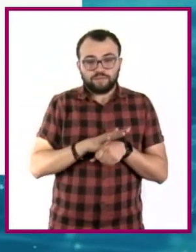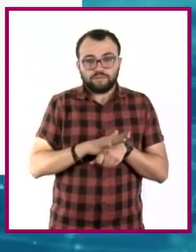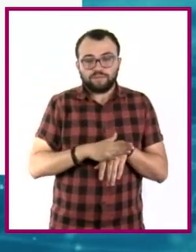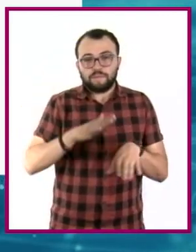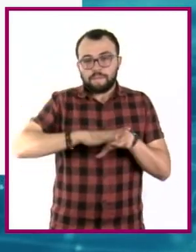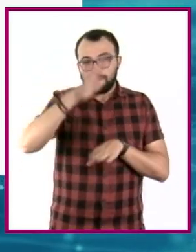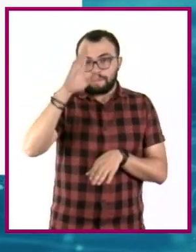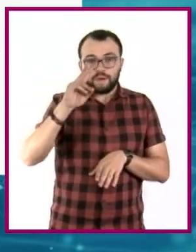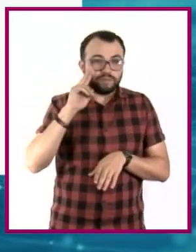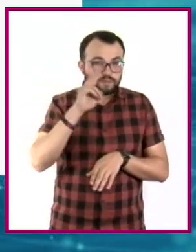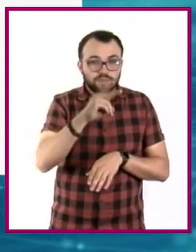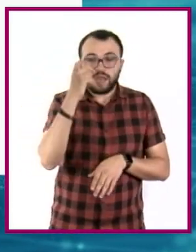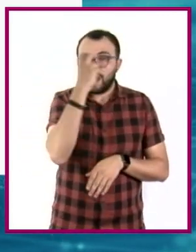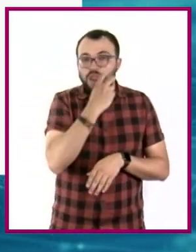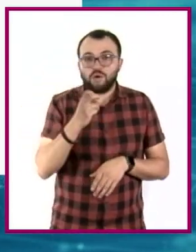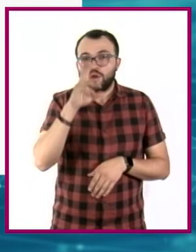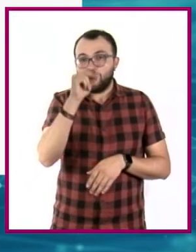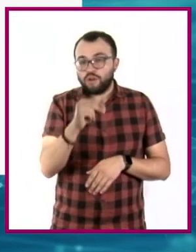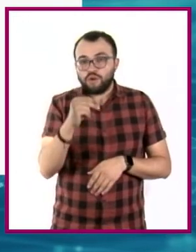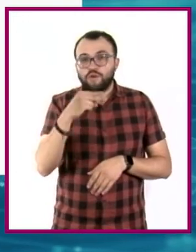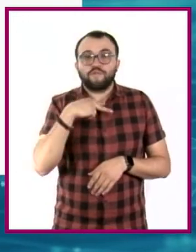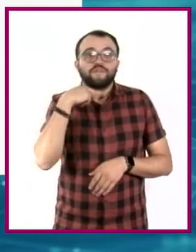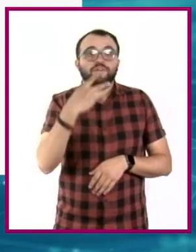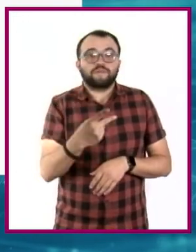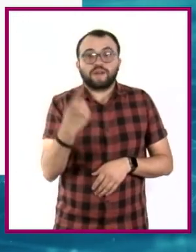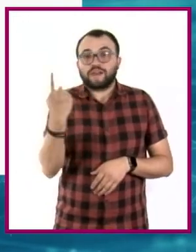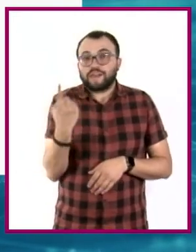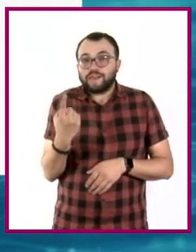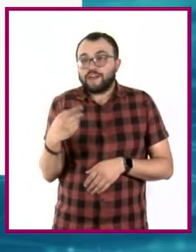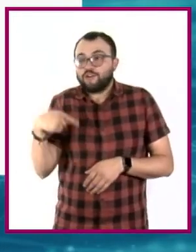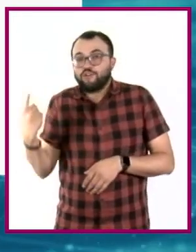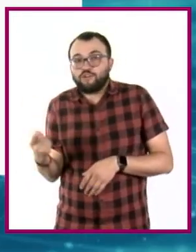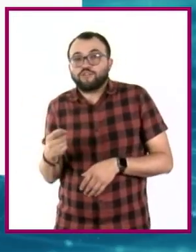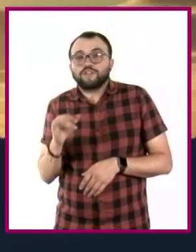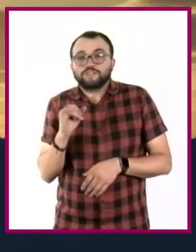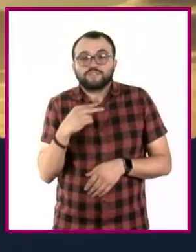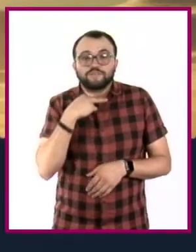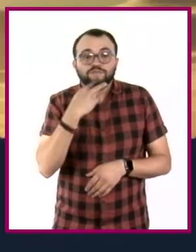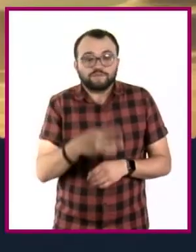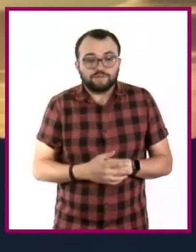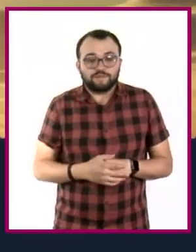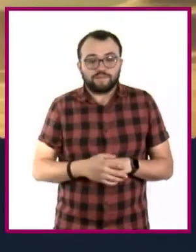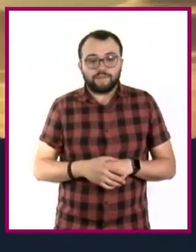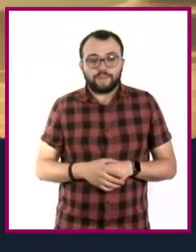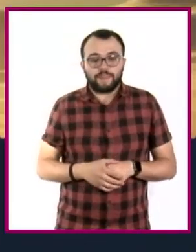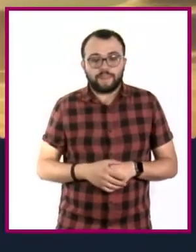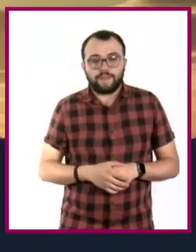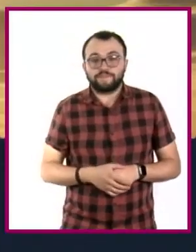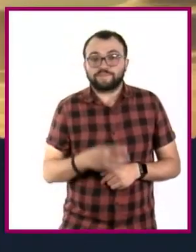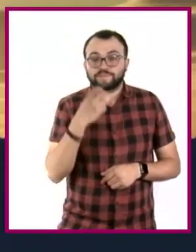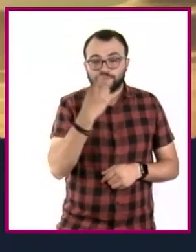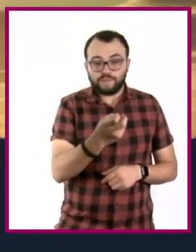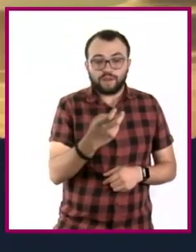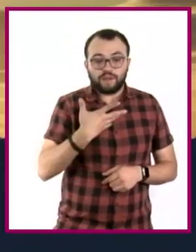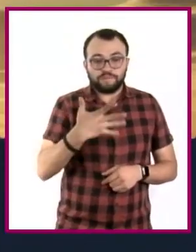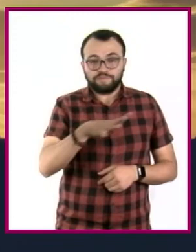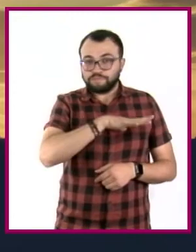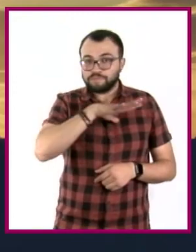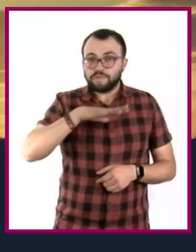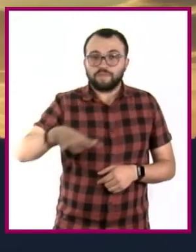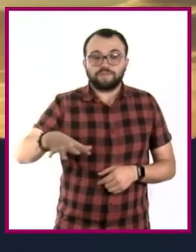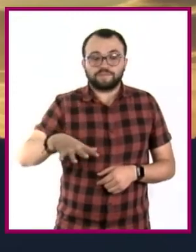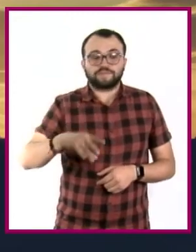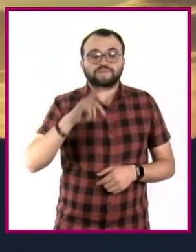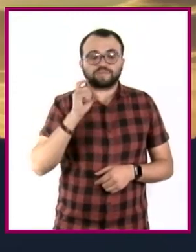con lenguaje no verbal que verbal, principalmente en situaciones emocionales. De esta manera se destaca también